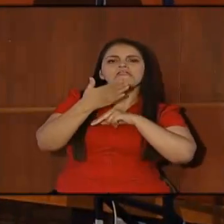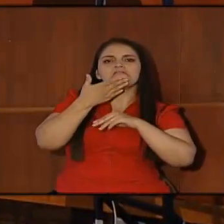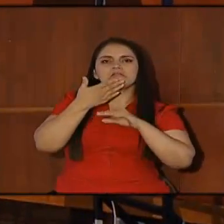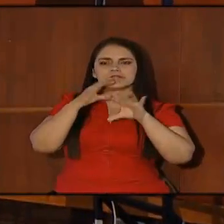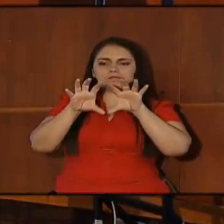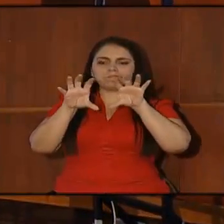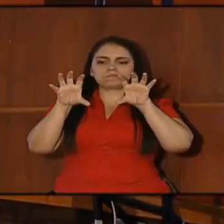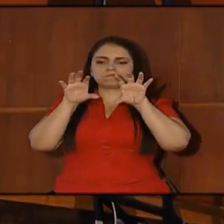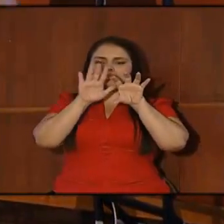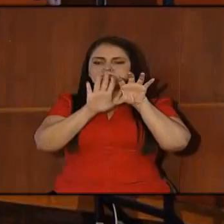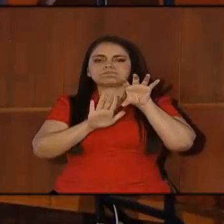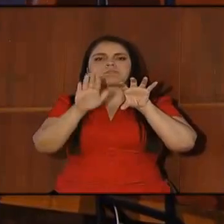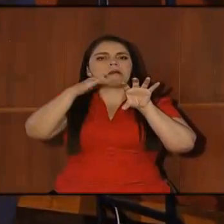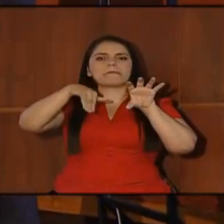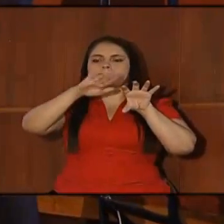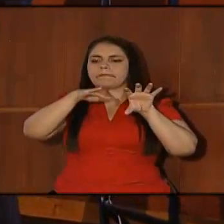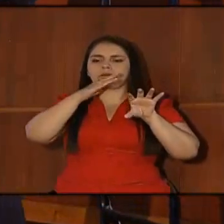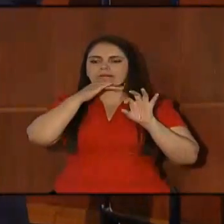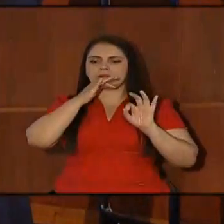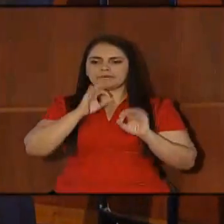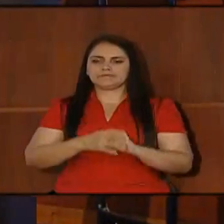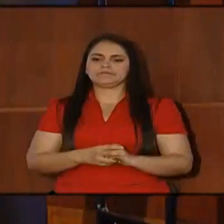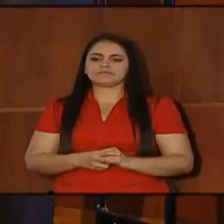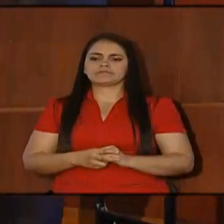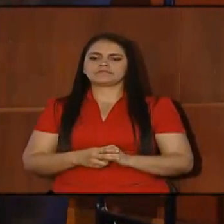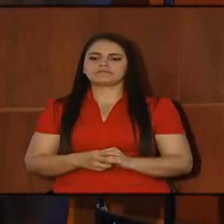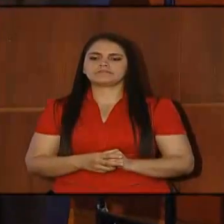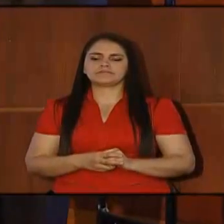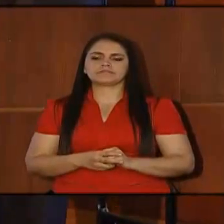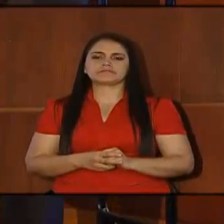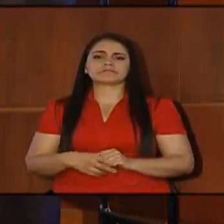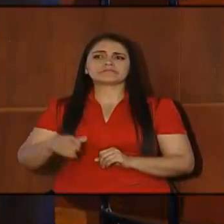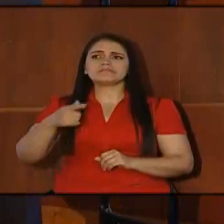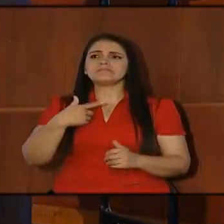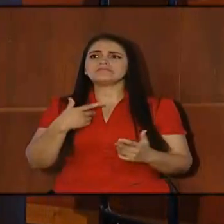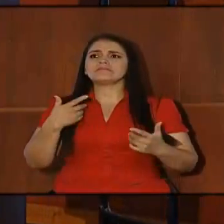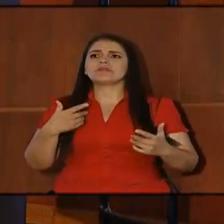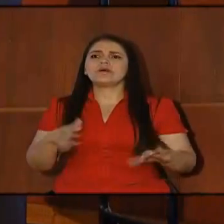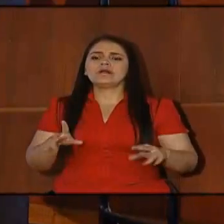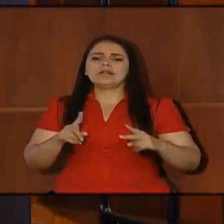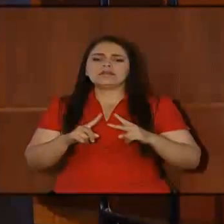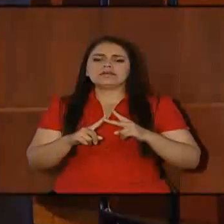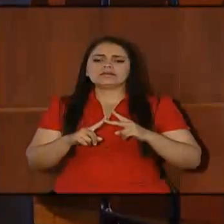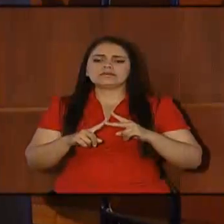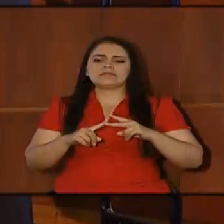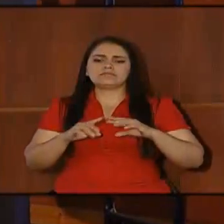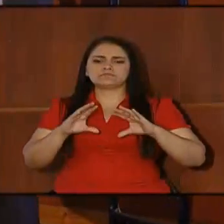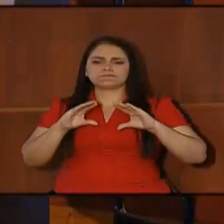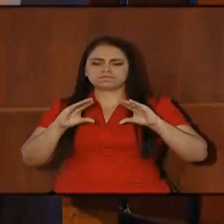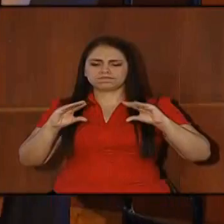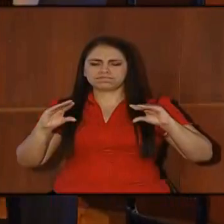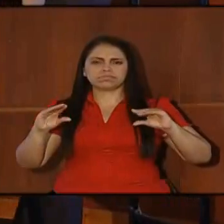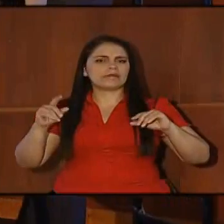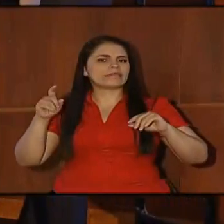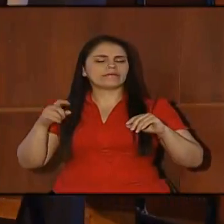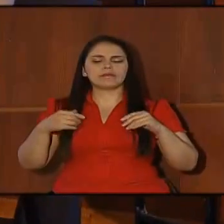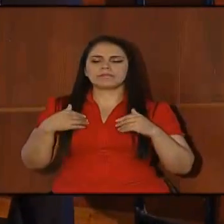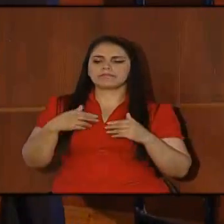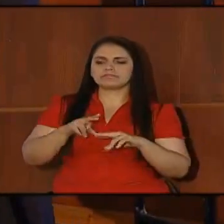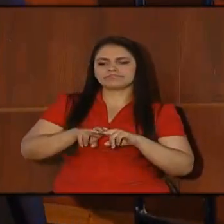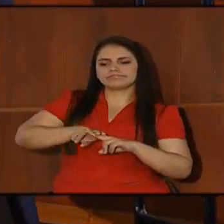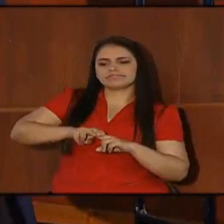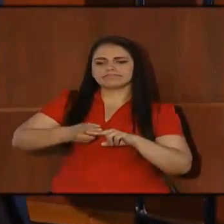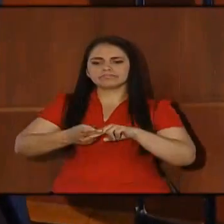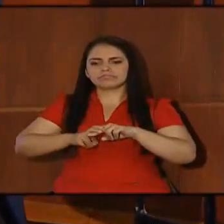esa manera va a quedar protegido. Además, así sea que el paciente esté en cualquier cojín antiescaras, el paciente tiene que estarse